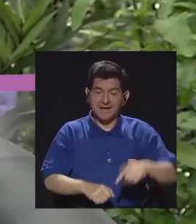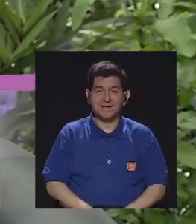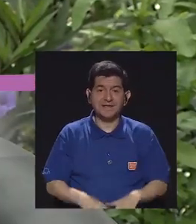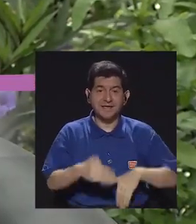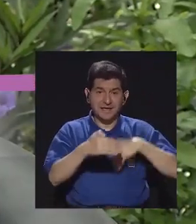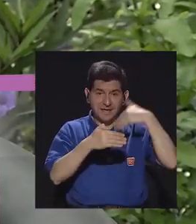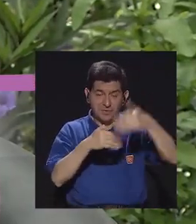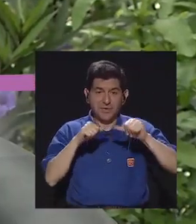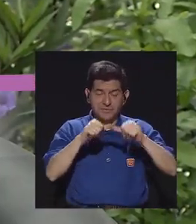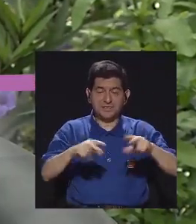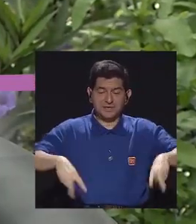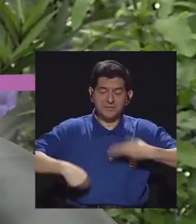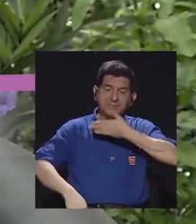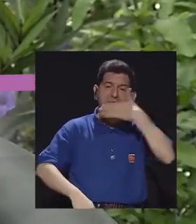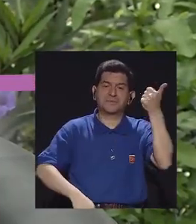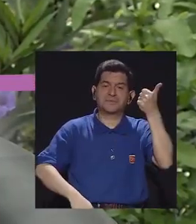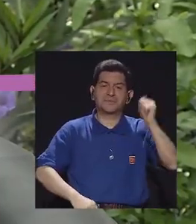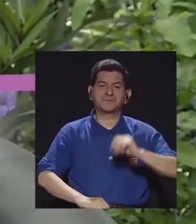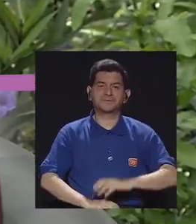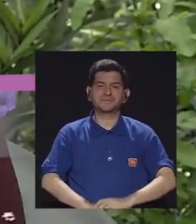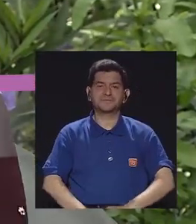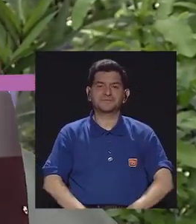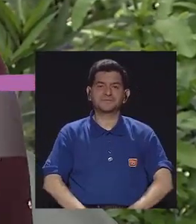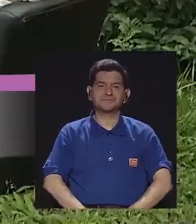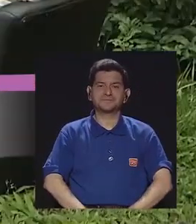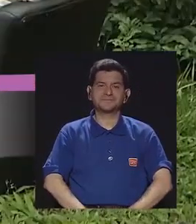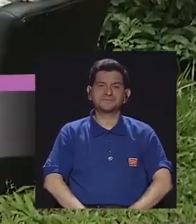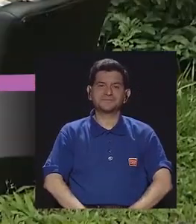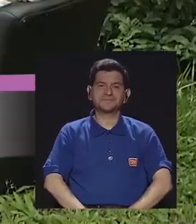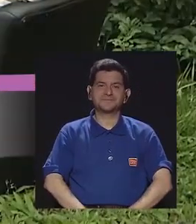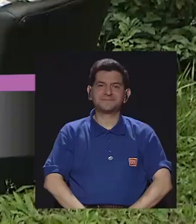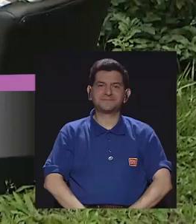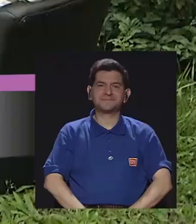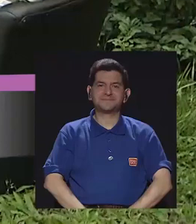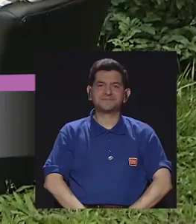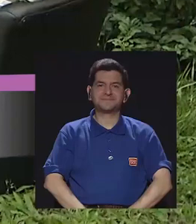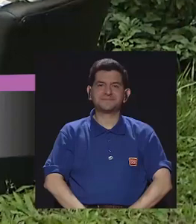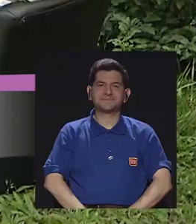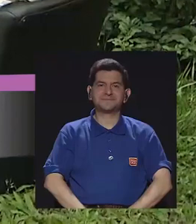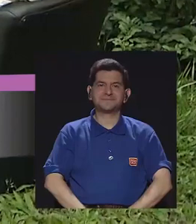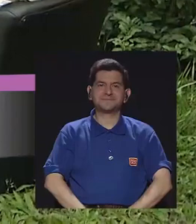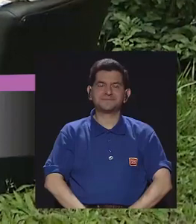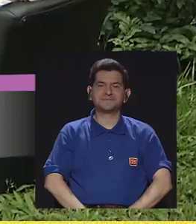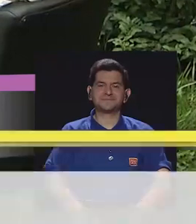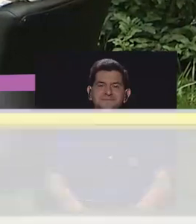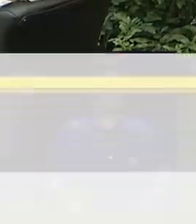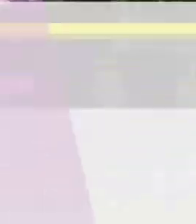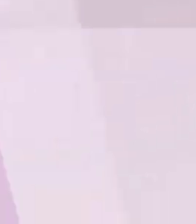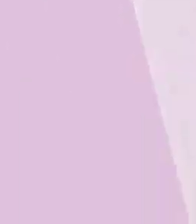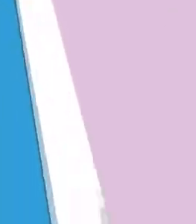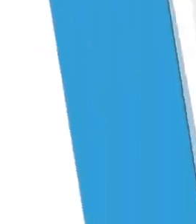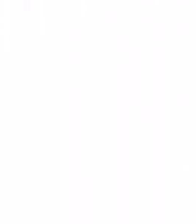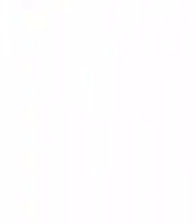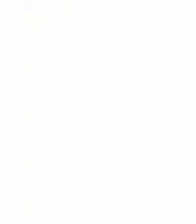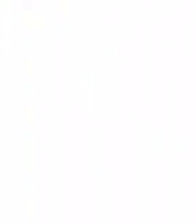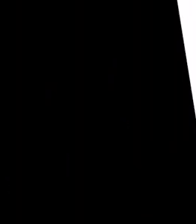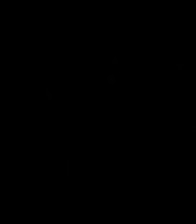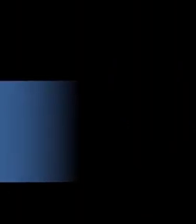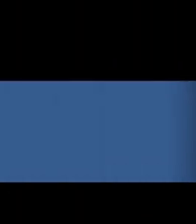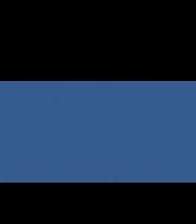y ya regresamos con más de Vivir Mejor.